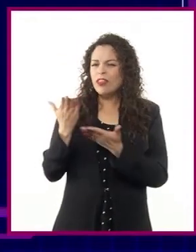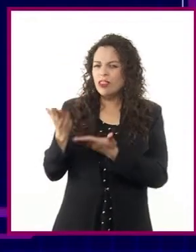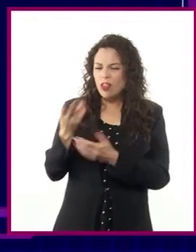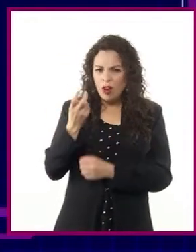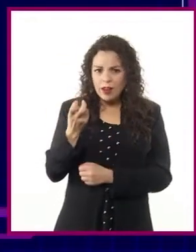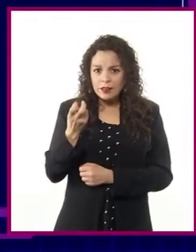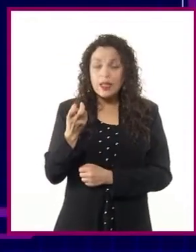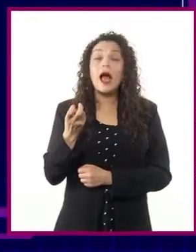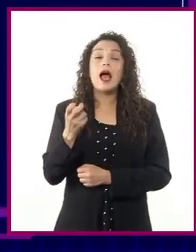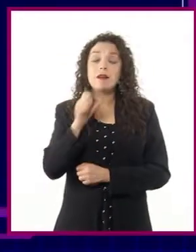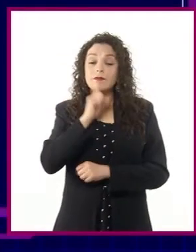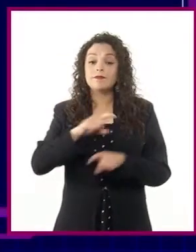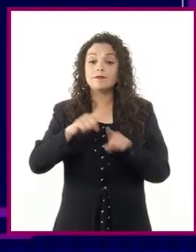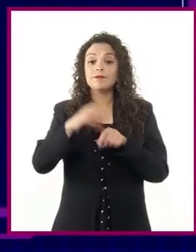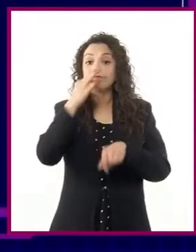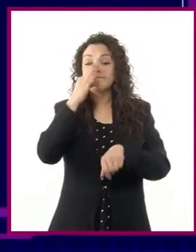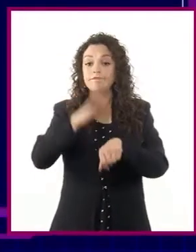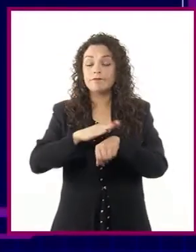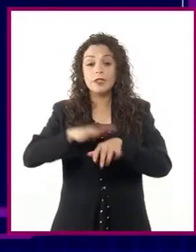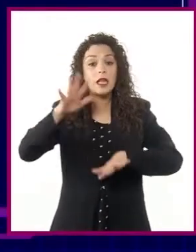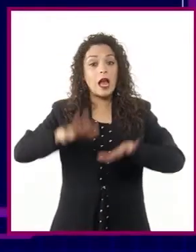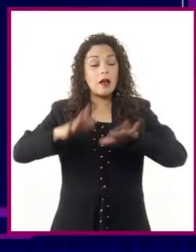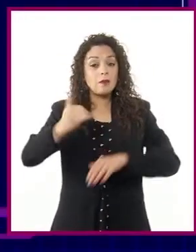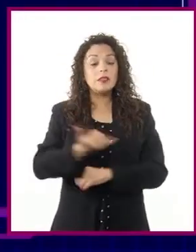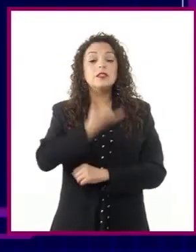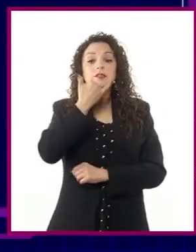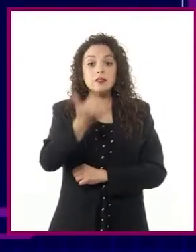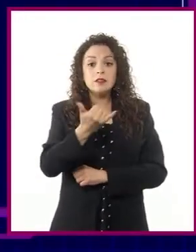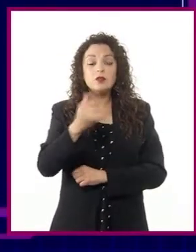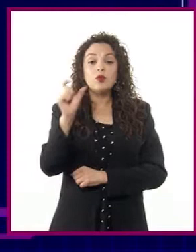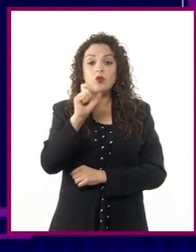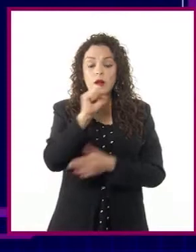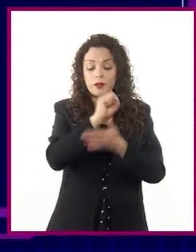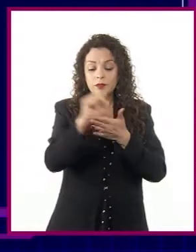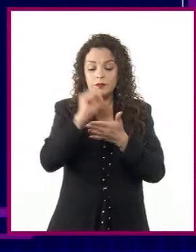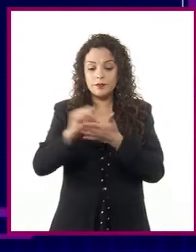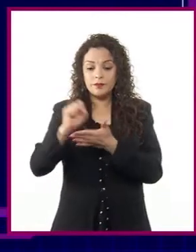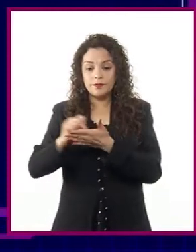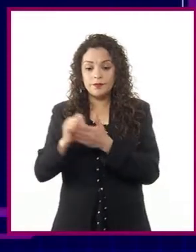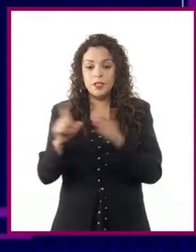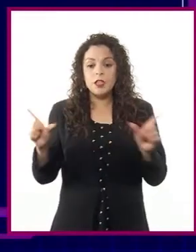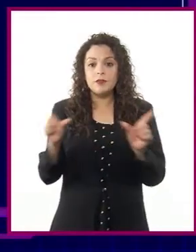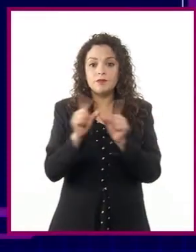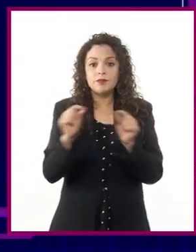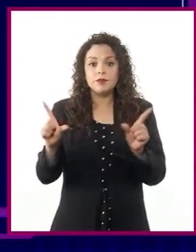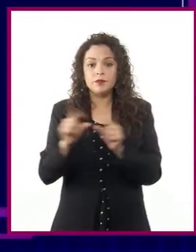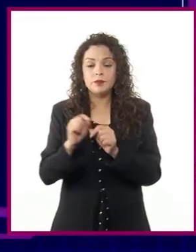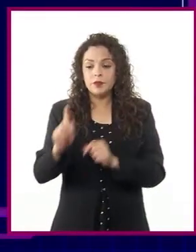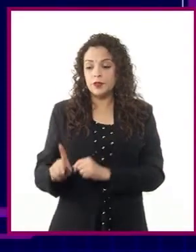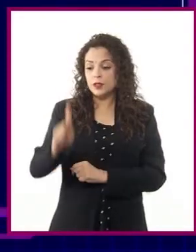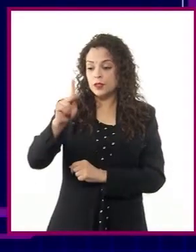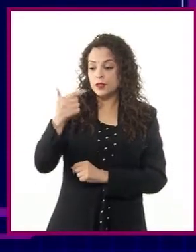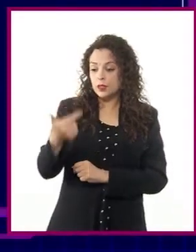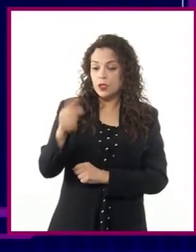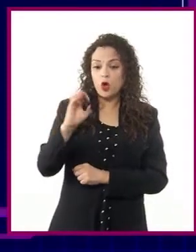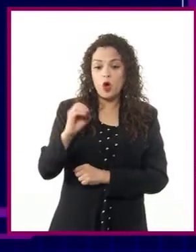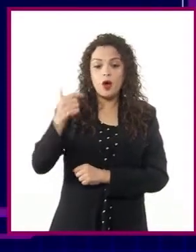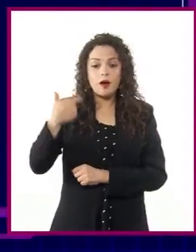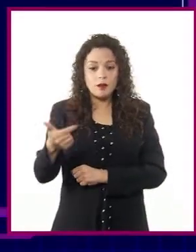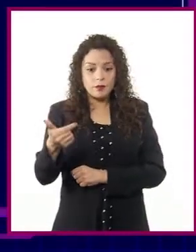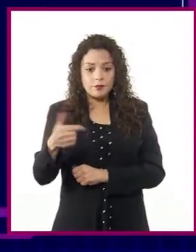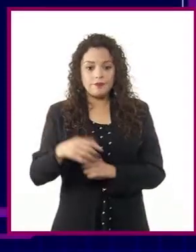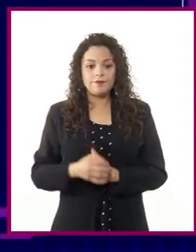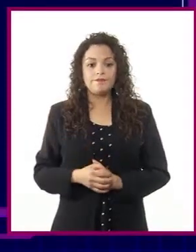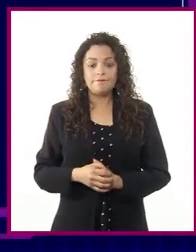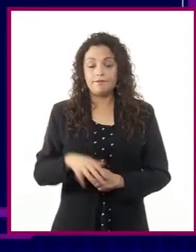quiere advertir sobre los errores comunes que se cometen al escribir las abreviaturas de kilogramo y gramo. En muchas